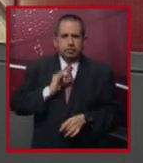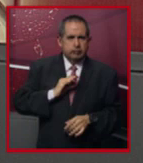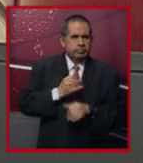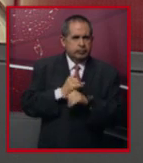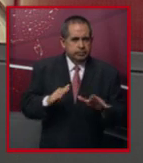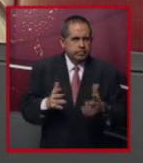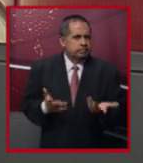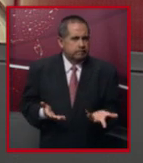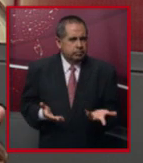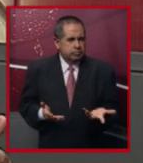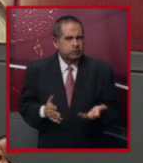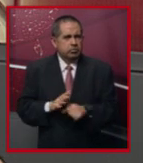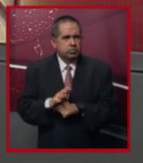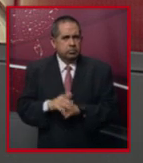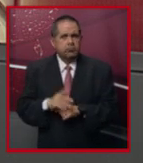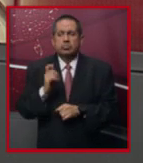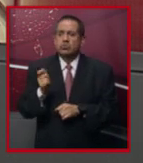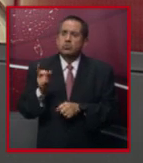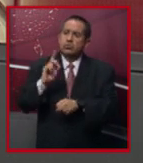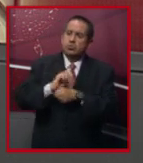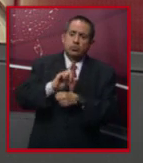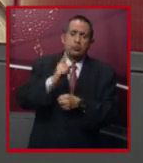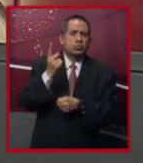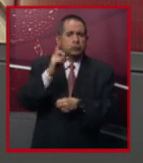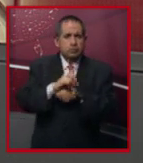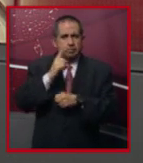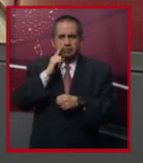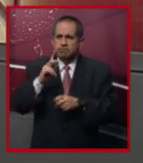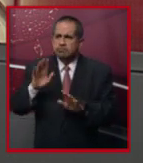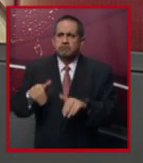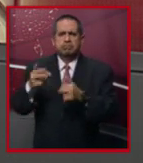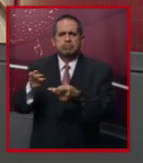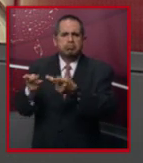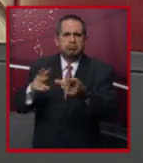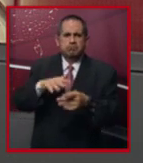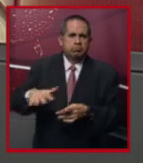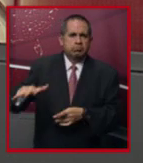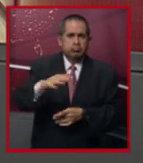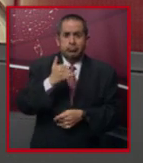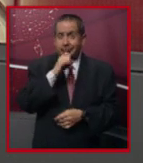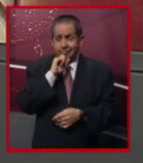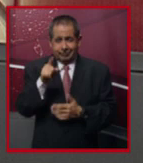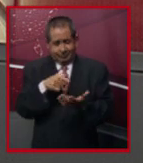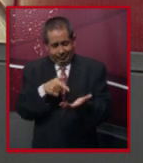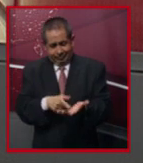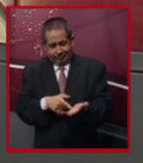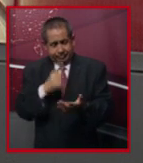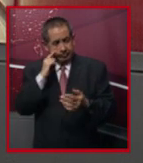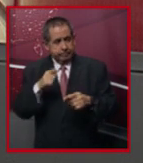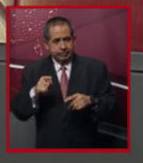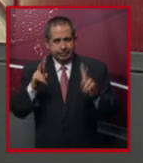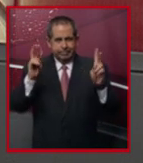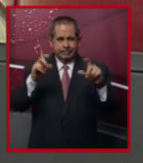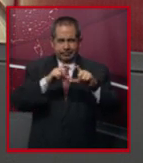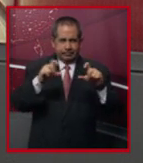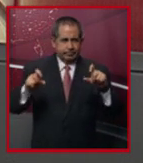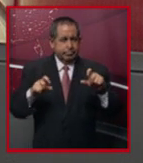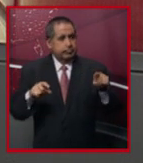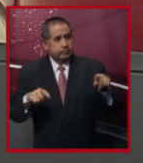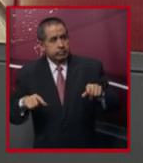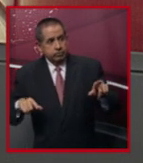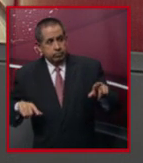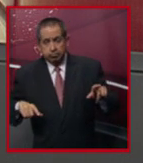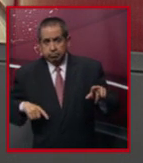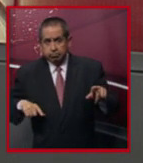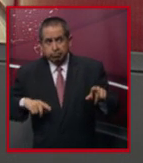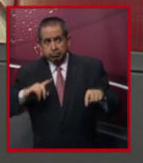específico para su realización. Por otra parte, advirtió sobre los riesgos de aprobar la figura de revocación de mandato, pronunciándose